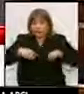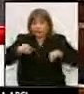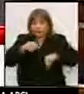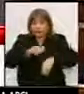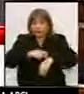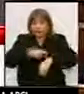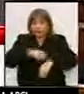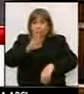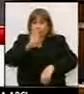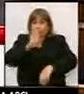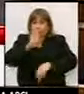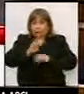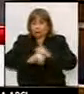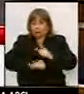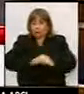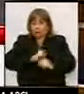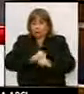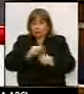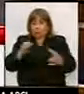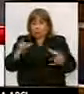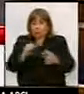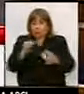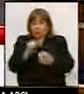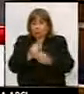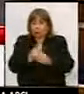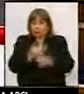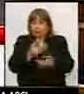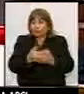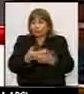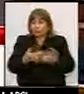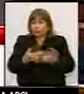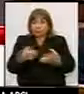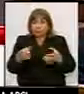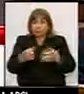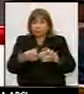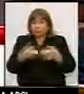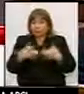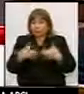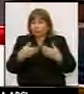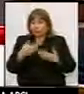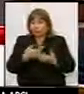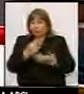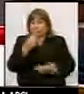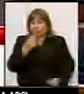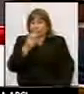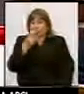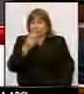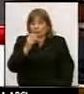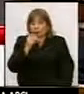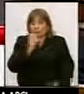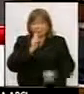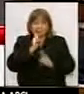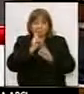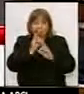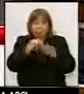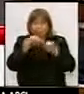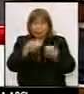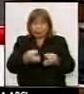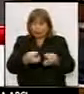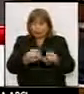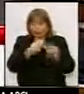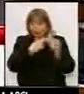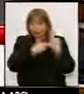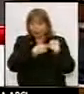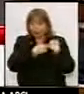estos 4 años en que se perpetran estos graves hechos, la comisión pueda producir en 120 días resultados eficaces. Los